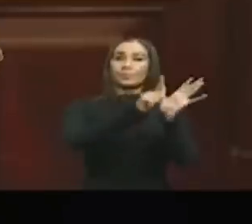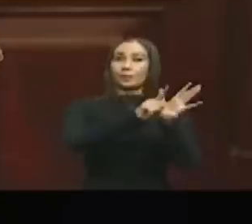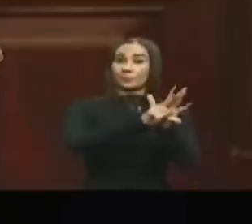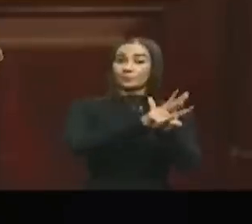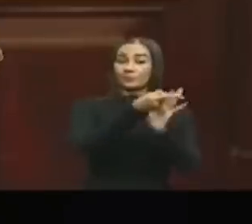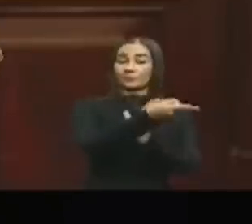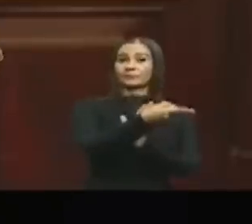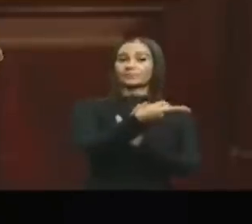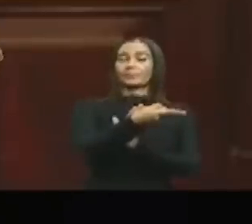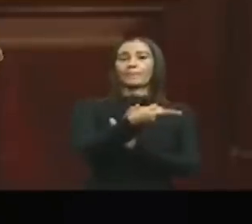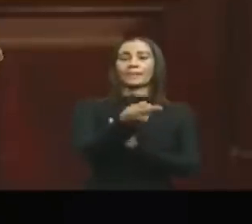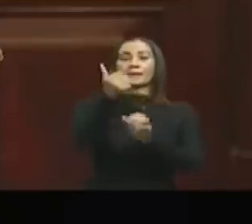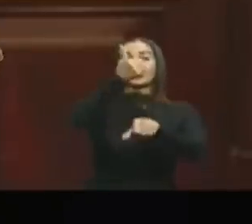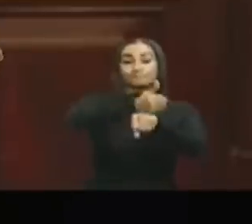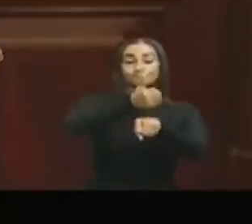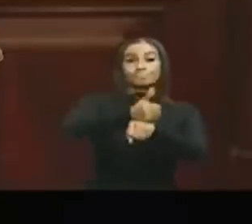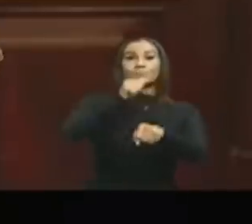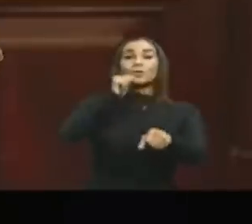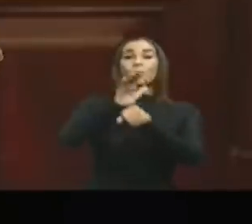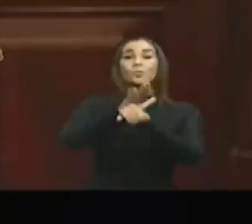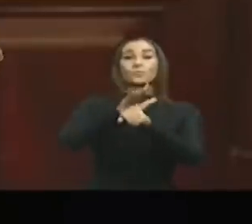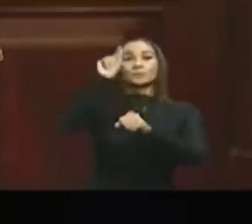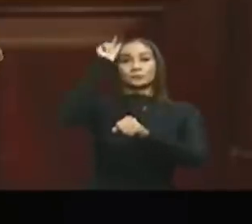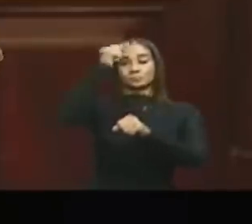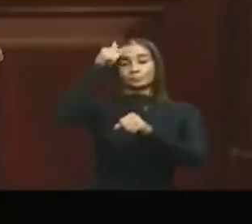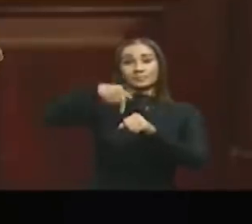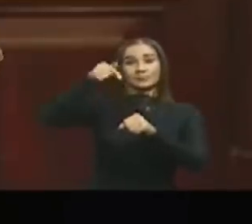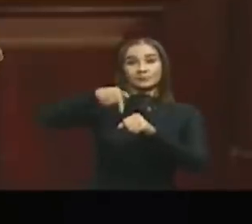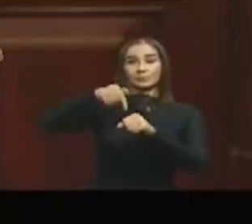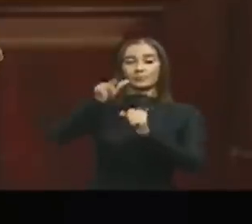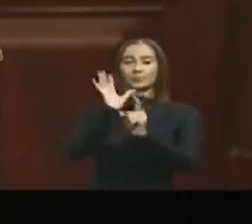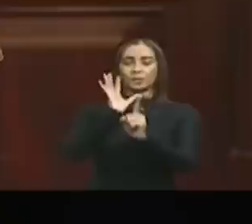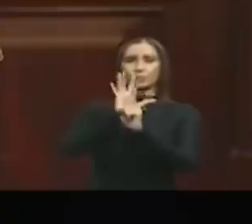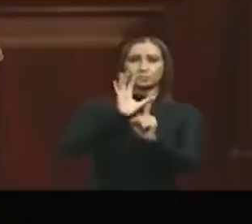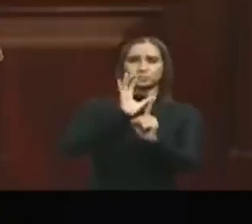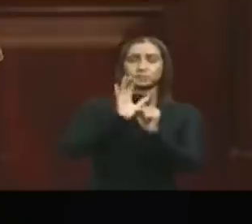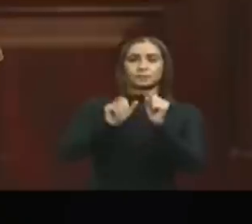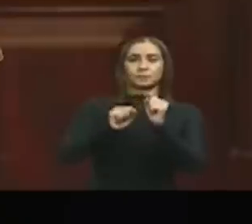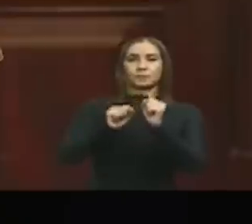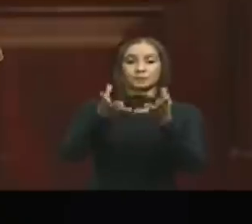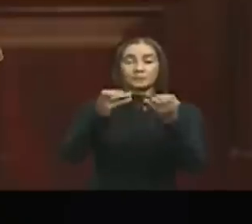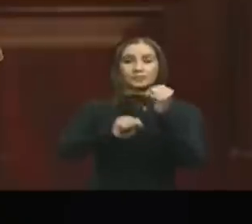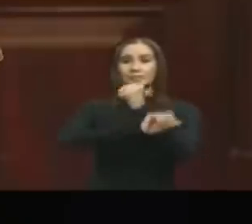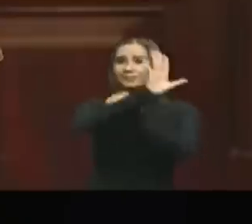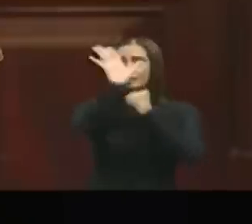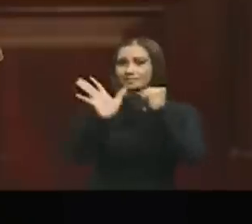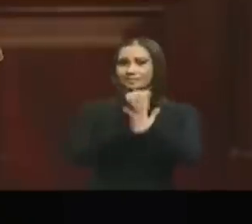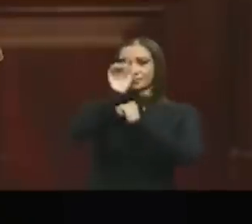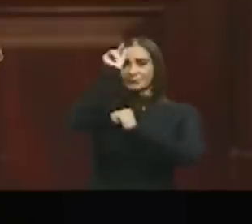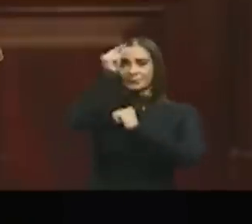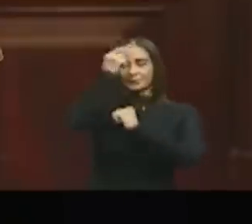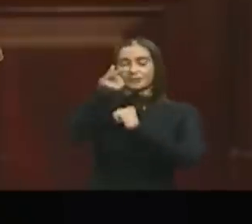de dominio reafirma el compromiso de este gobierno en su lucha por la transparencia e institucionalidad del Estado